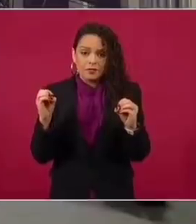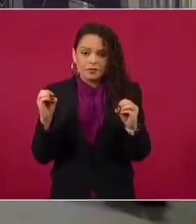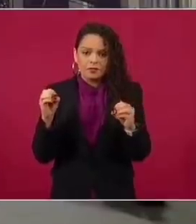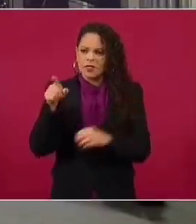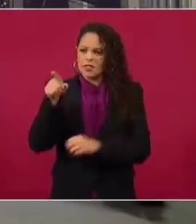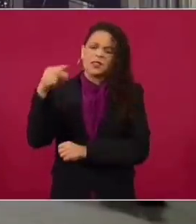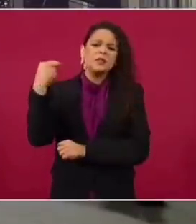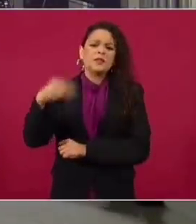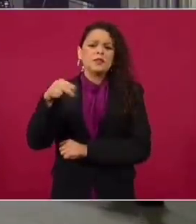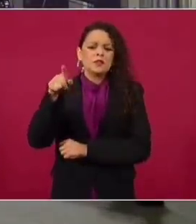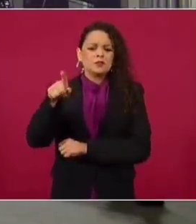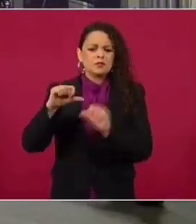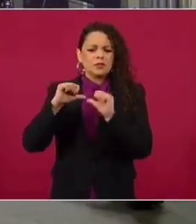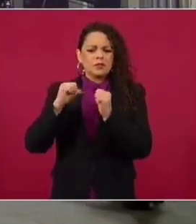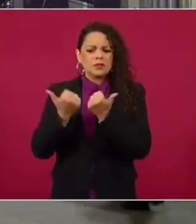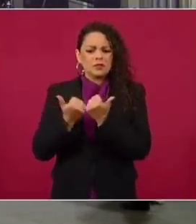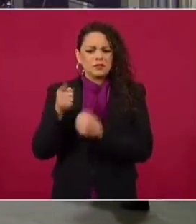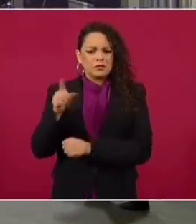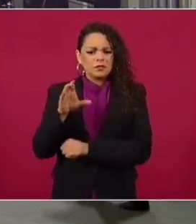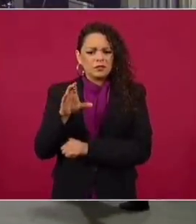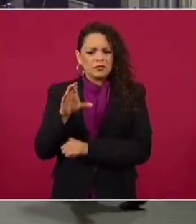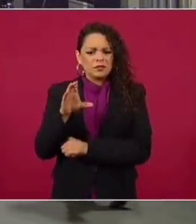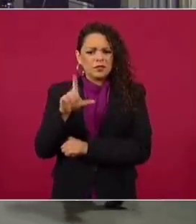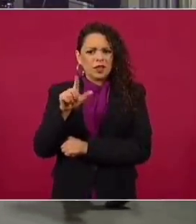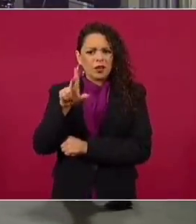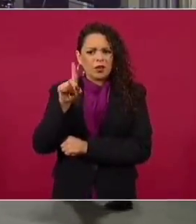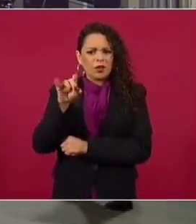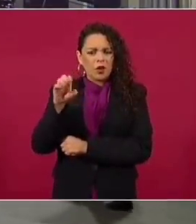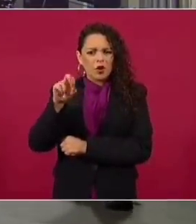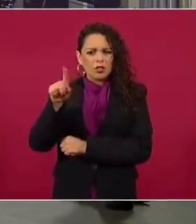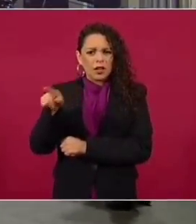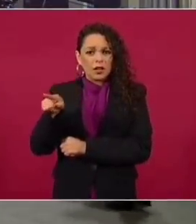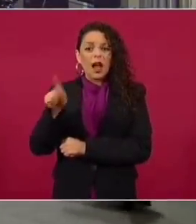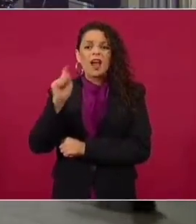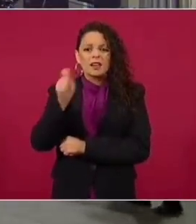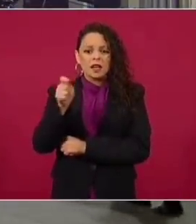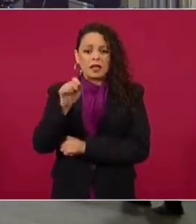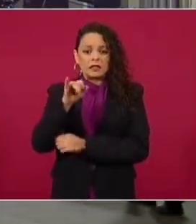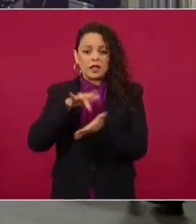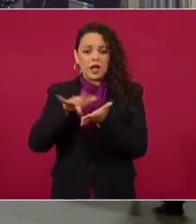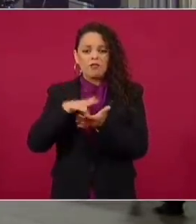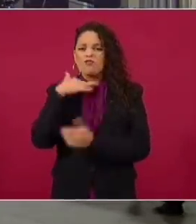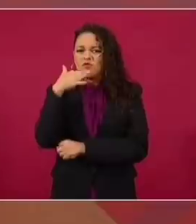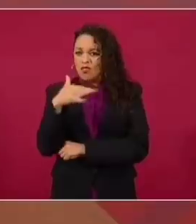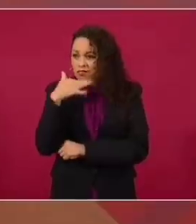La asociación de Claudio X. González, todos a favor de la corrupción.